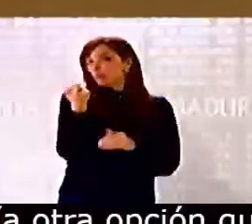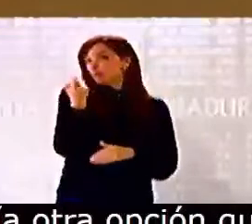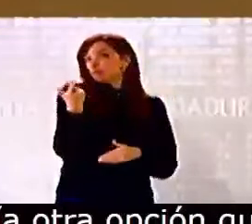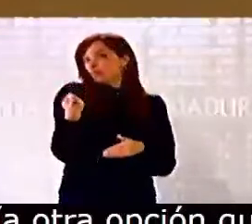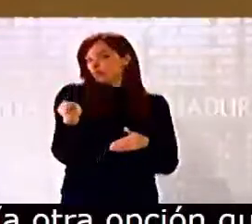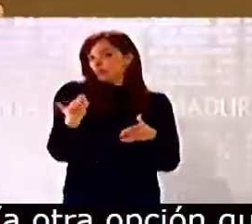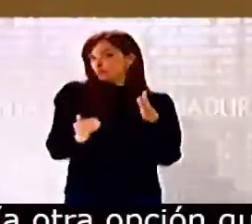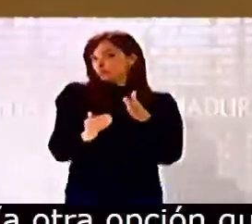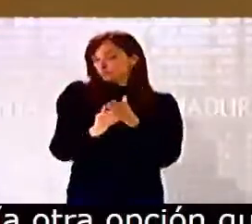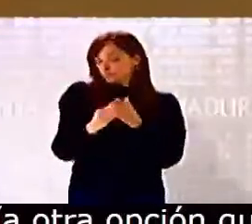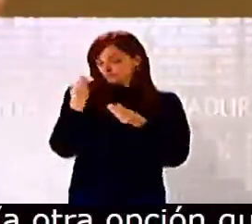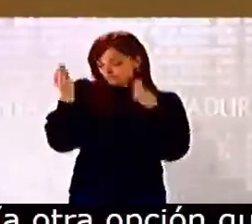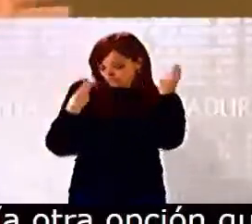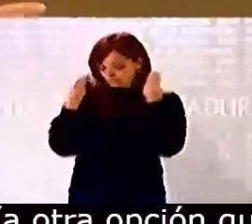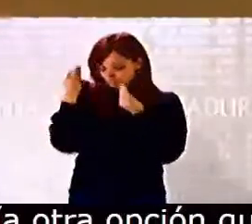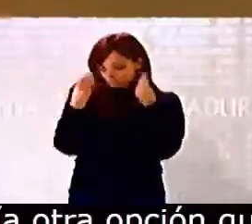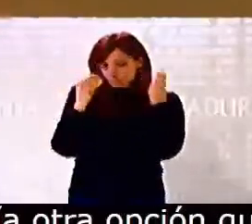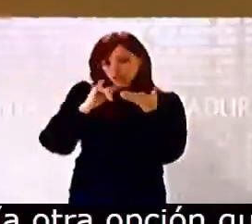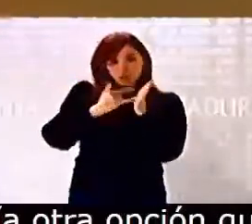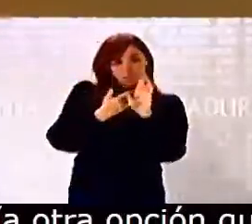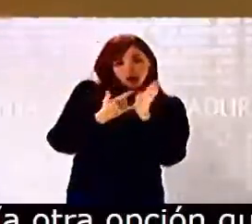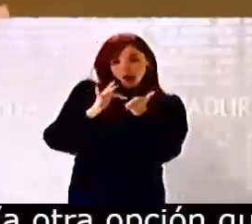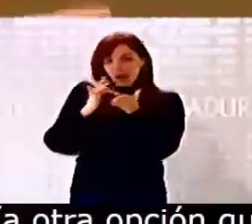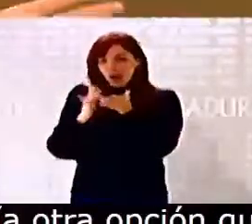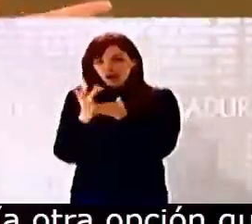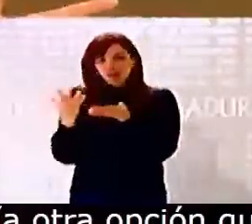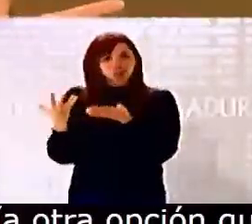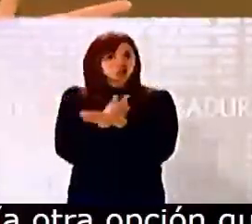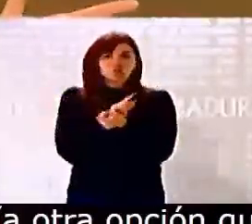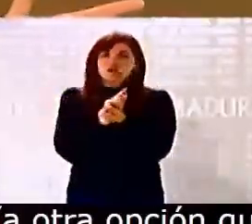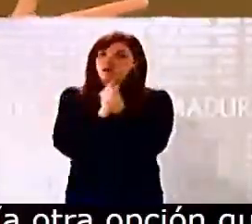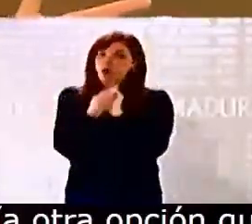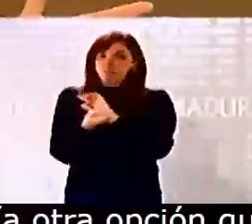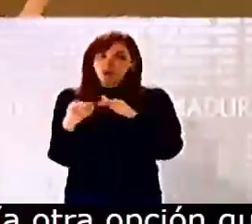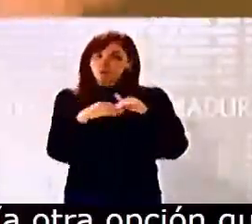tanto, reorientar todos los planes y agendas políticas que teníamos.